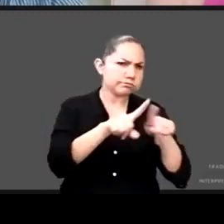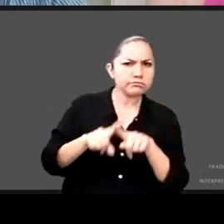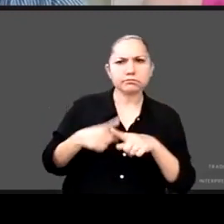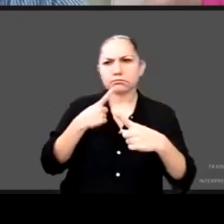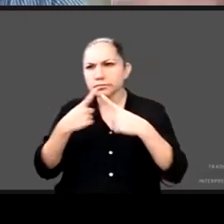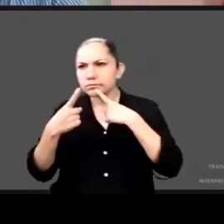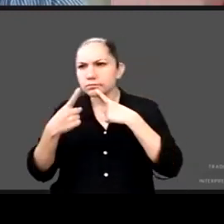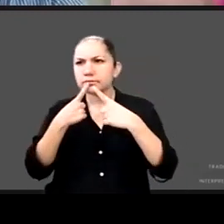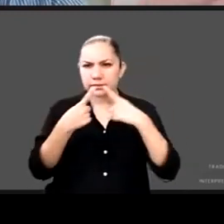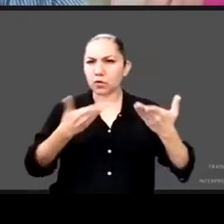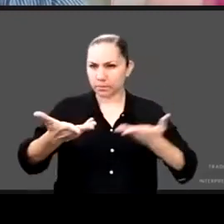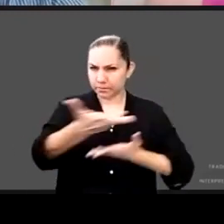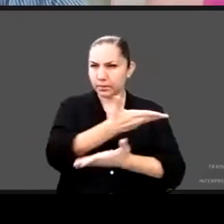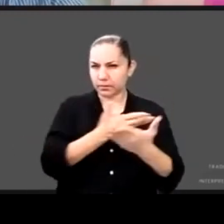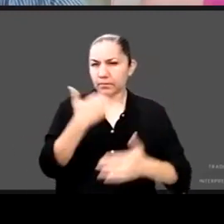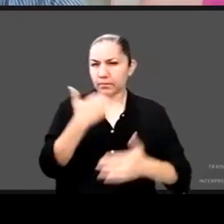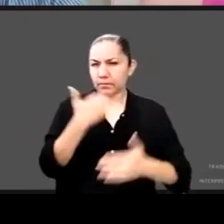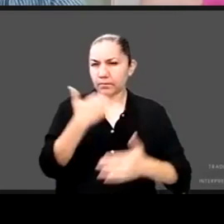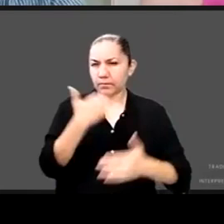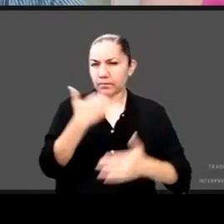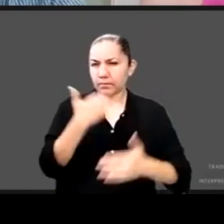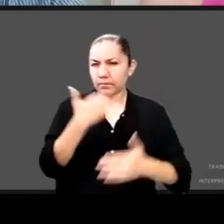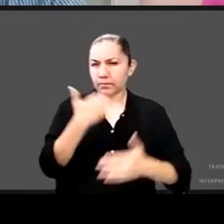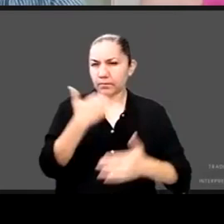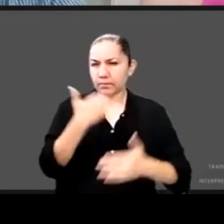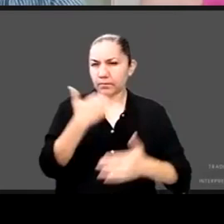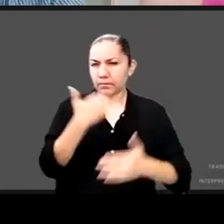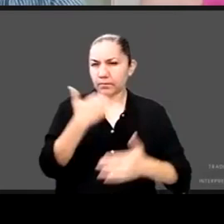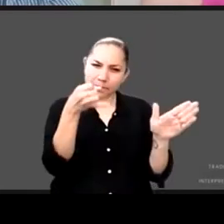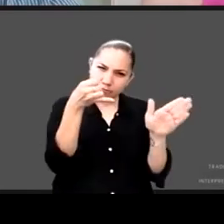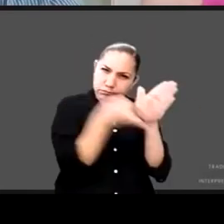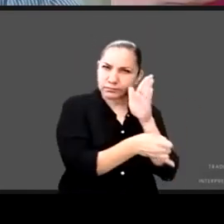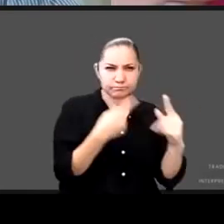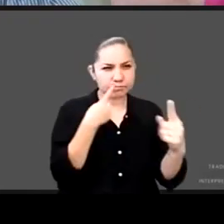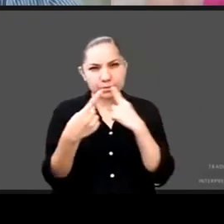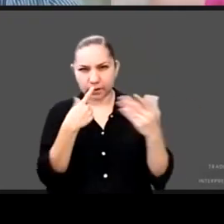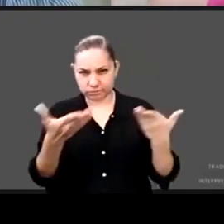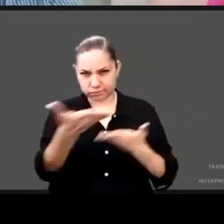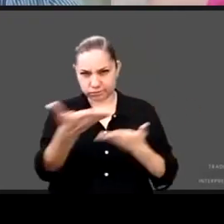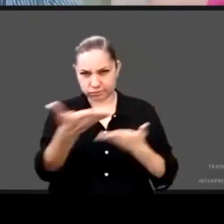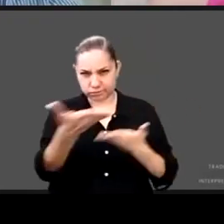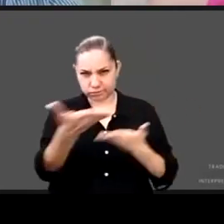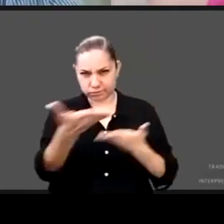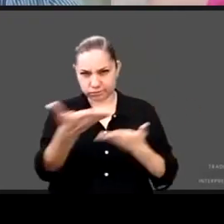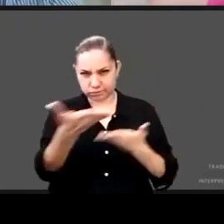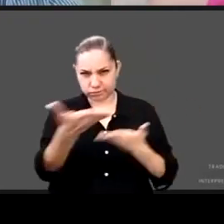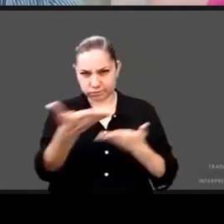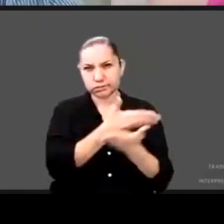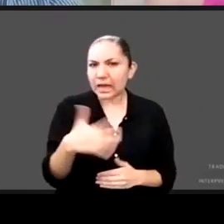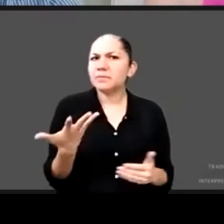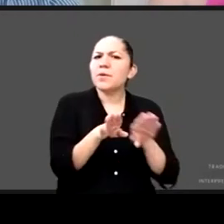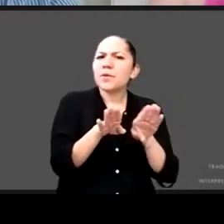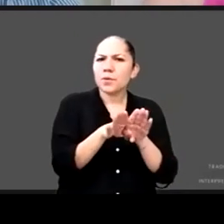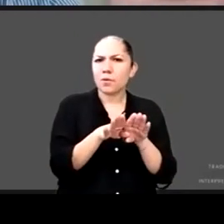un poco ahondar en términos de esta cuestión que nos preocupa a todos, conocer cuáles son las rutas de prevención, de